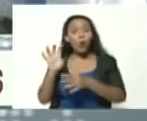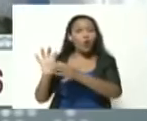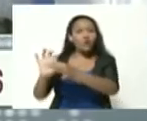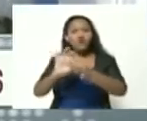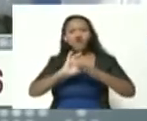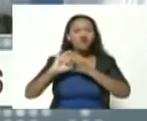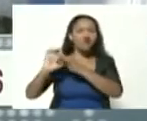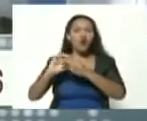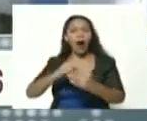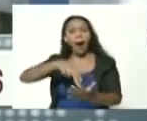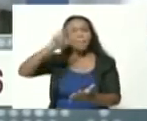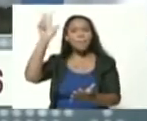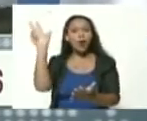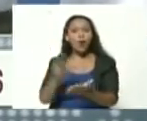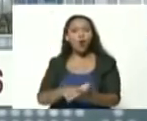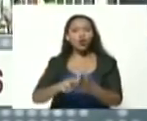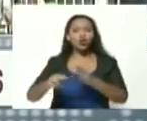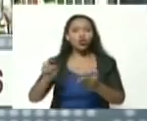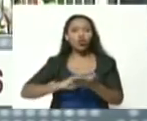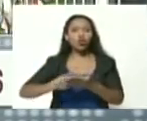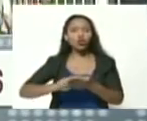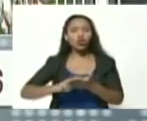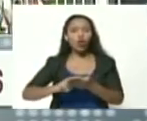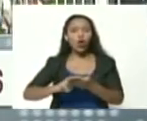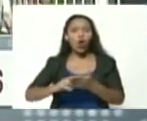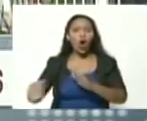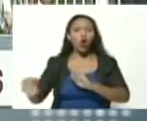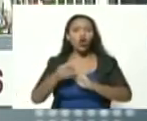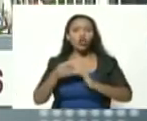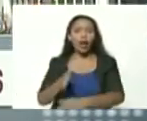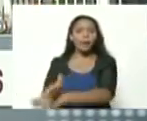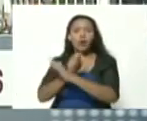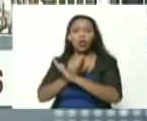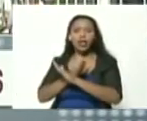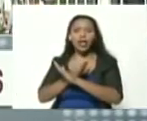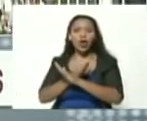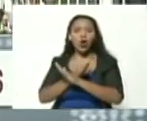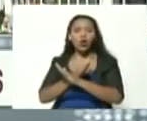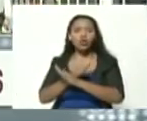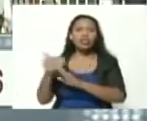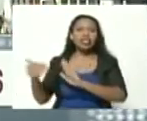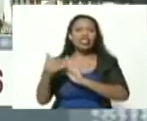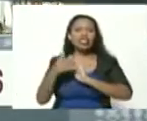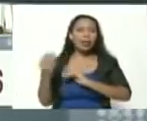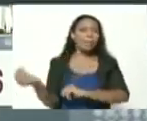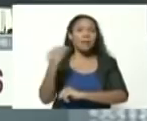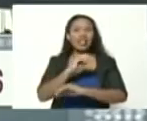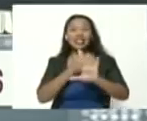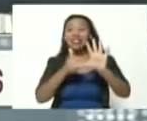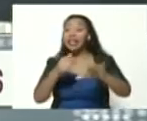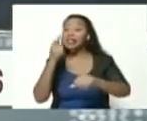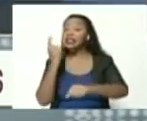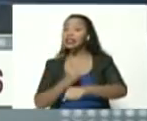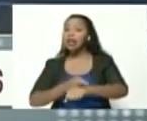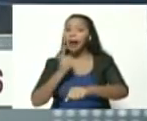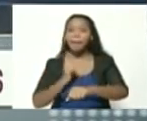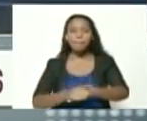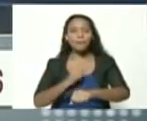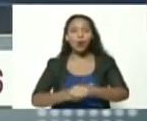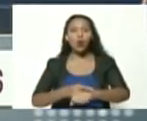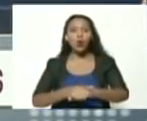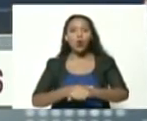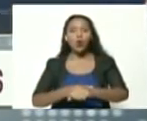unanimidad se aprobó la resolución contra el bloqueo criminal que durante más de 6 décadas ha